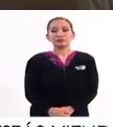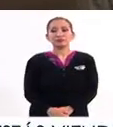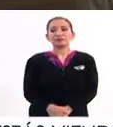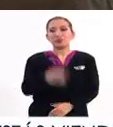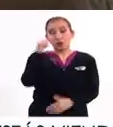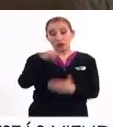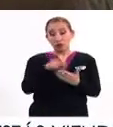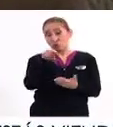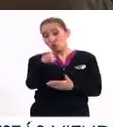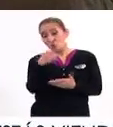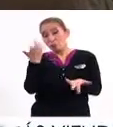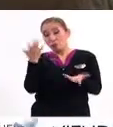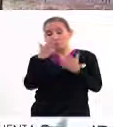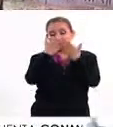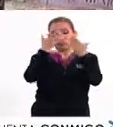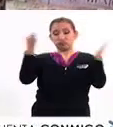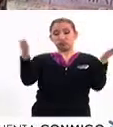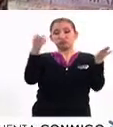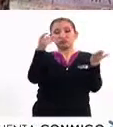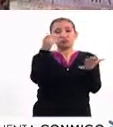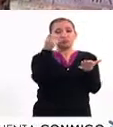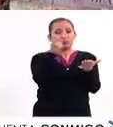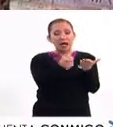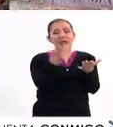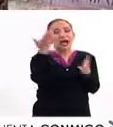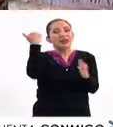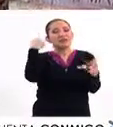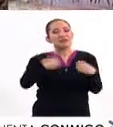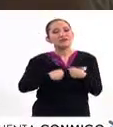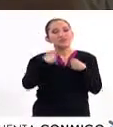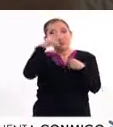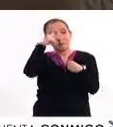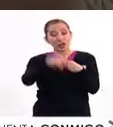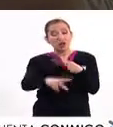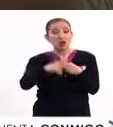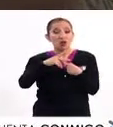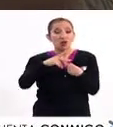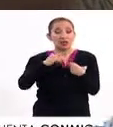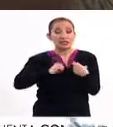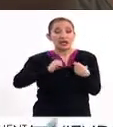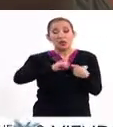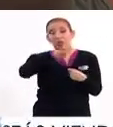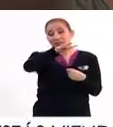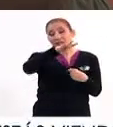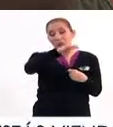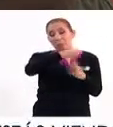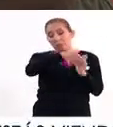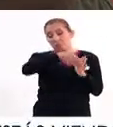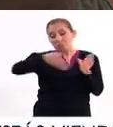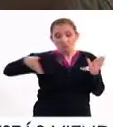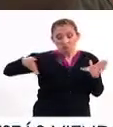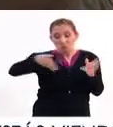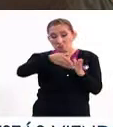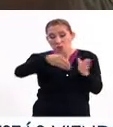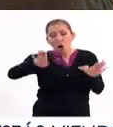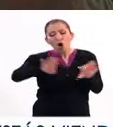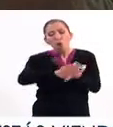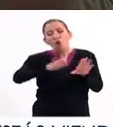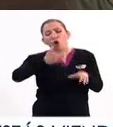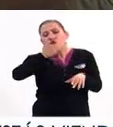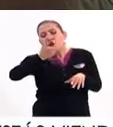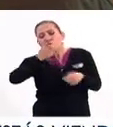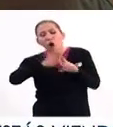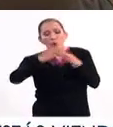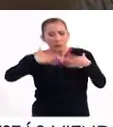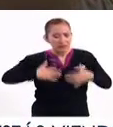XIX, cómo eran las costumbres, cómo vestía la gente, cómo vivíamos, se centra especialmente en la Ciudad de México, y lo